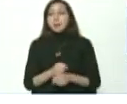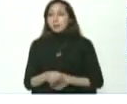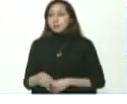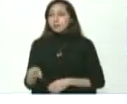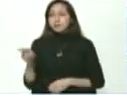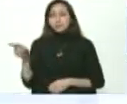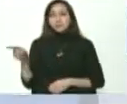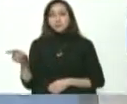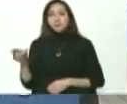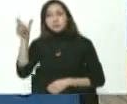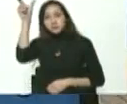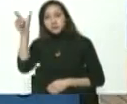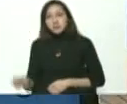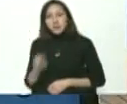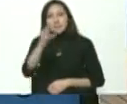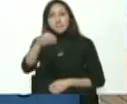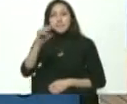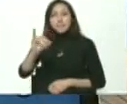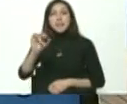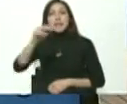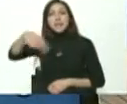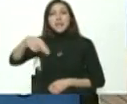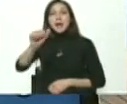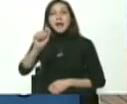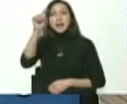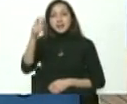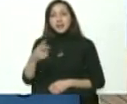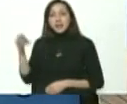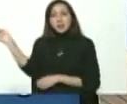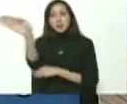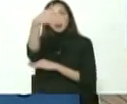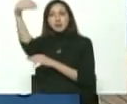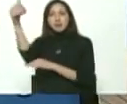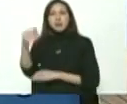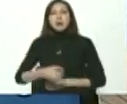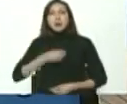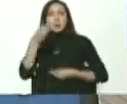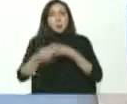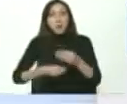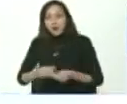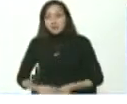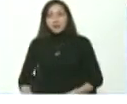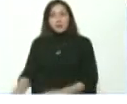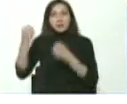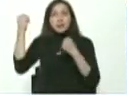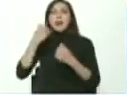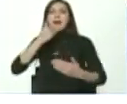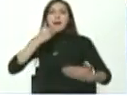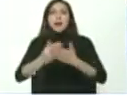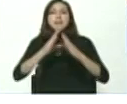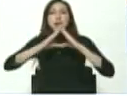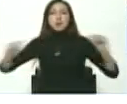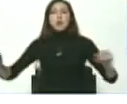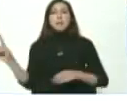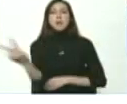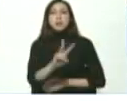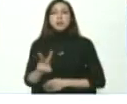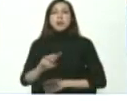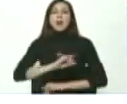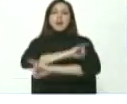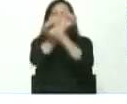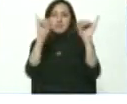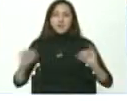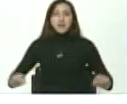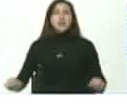Piñate, con las banderas de Aristóbulo, al combate, a la batalla y a la victoria. Muchas gracias a toda Venezuela. Feliz noche